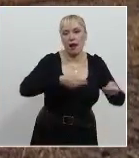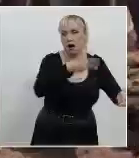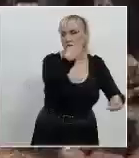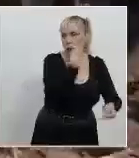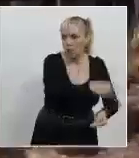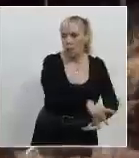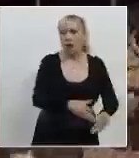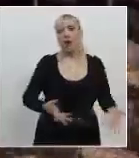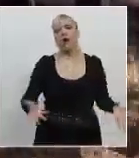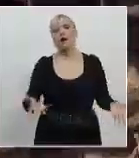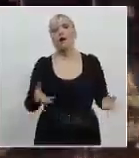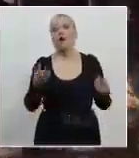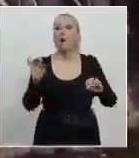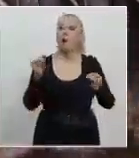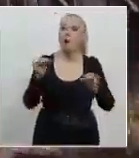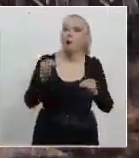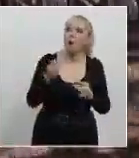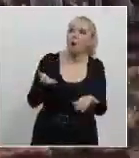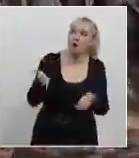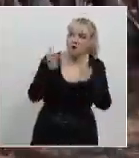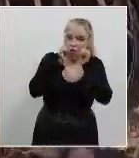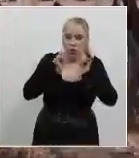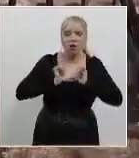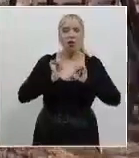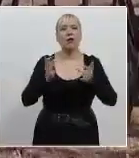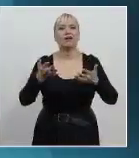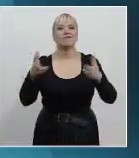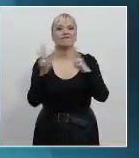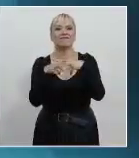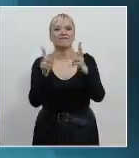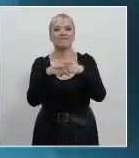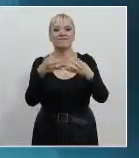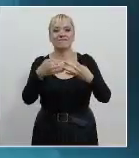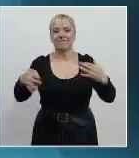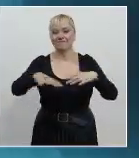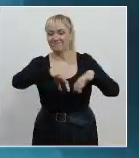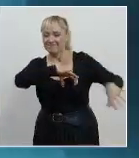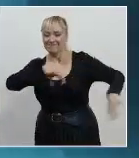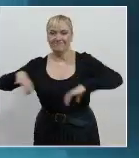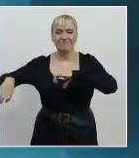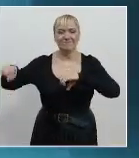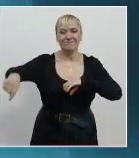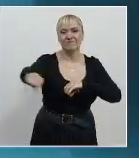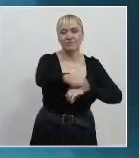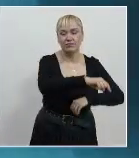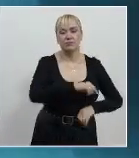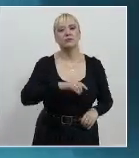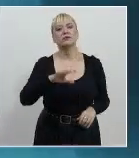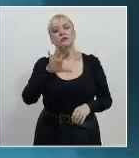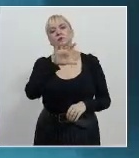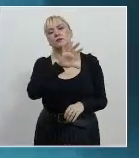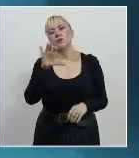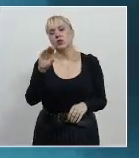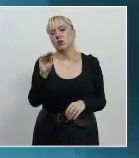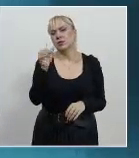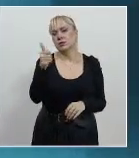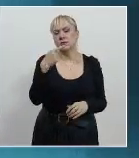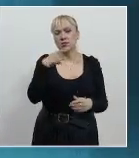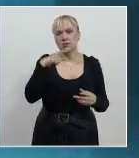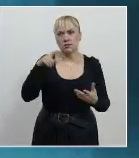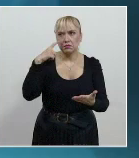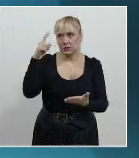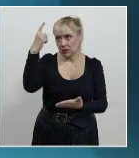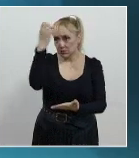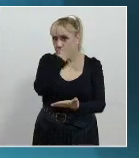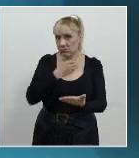de resolución y por conflictos por límites en los poblados. De los 566 recursos de revisión que resolvió la máxima instancia